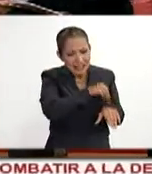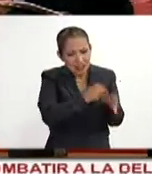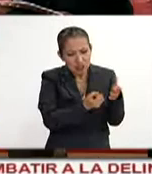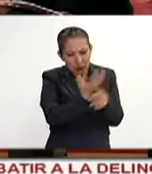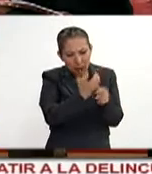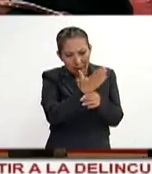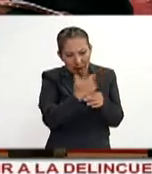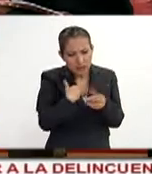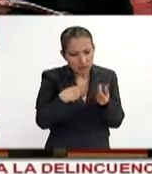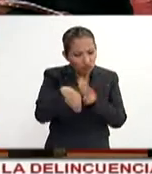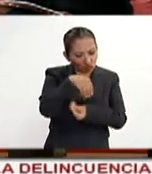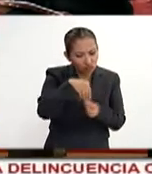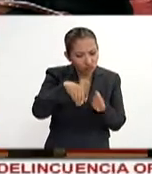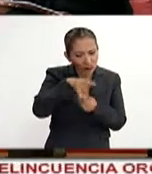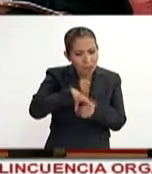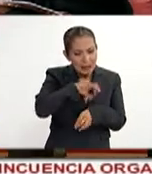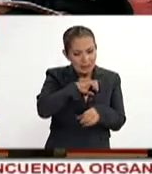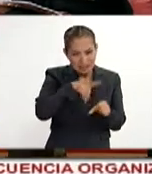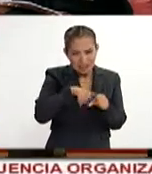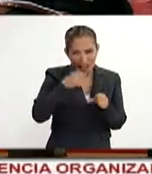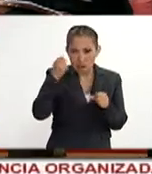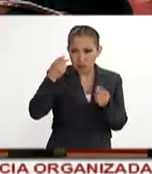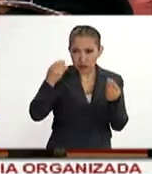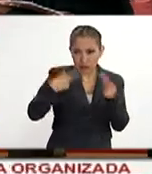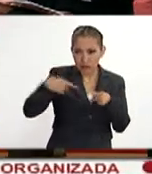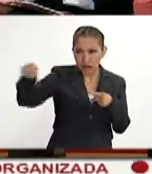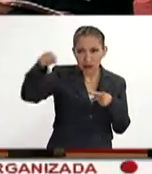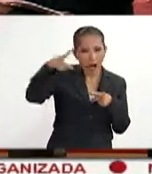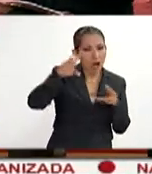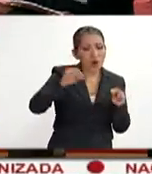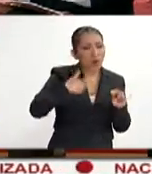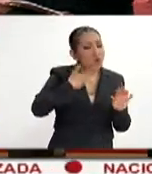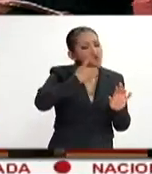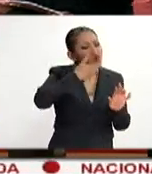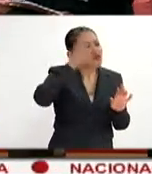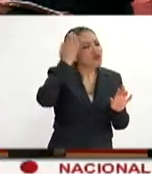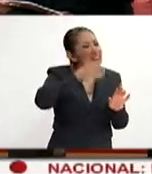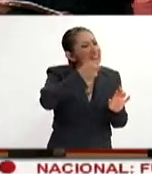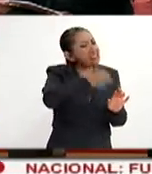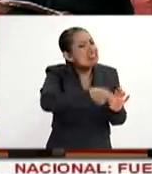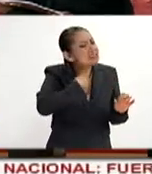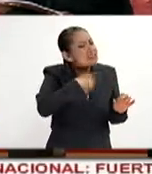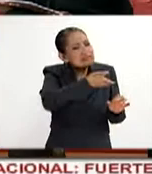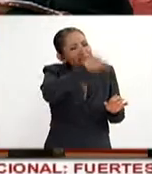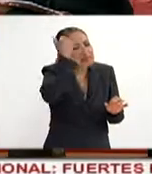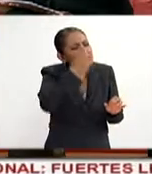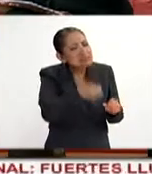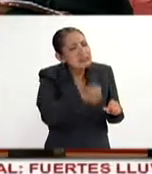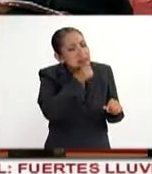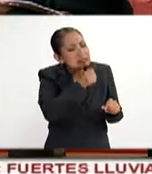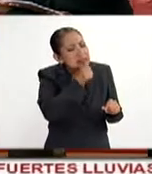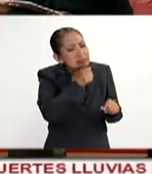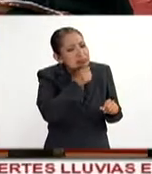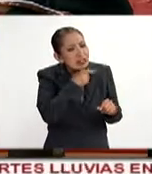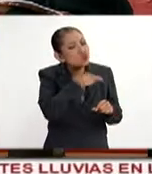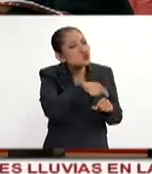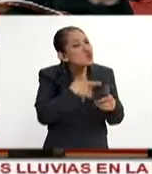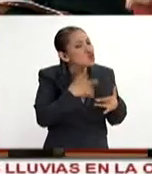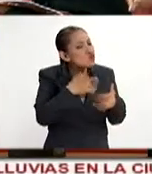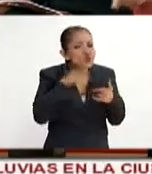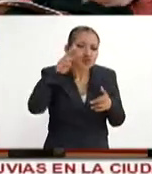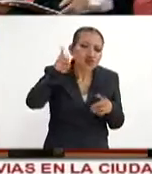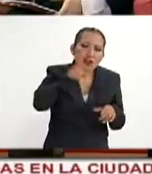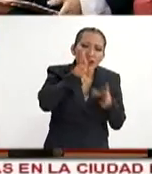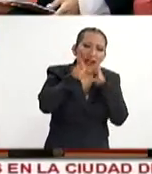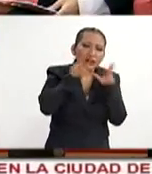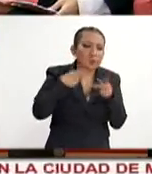renovables, o particularmente en el caso de muchos mexicanos, no estamos familiarizados todavía con estos términos, por lo pronto. ¿Tú cómo sientes la